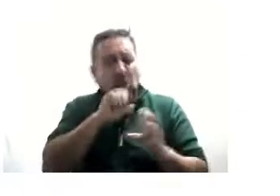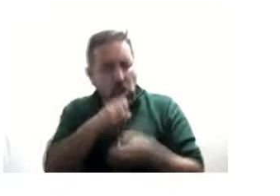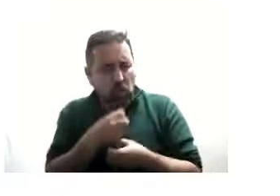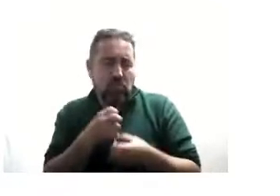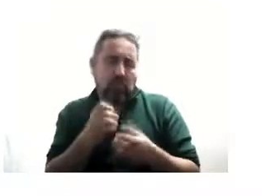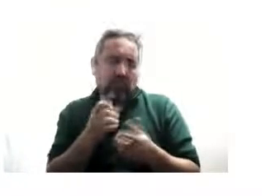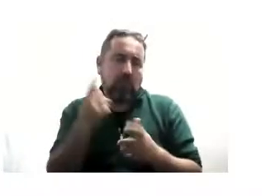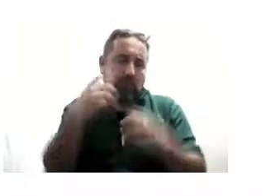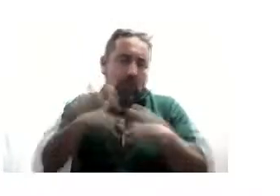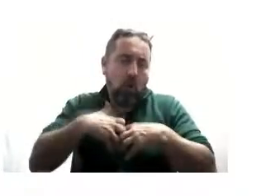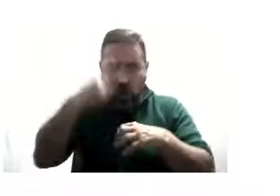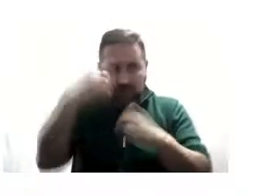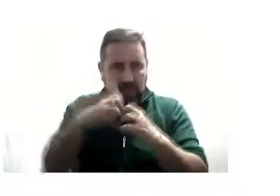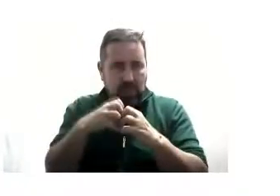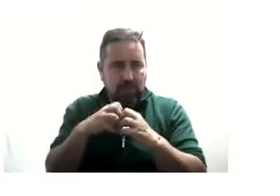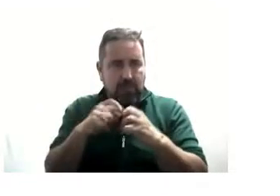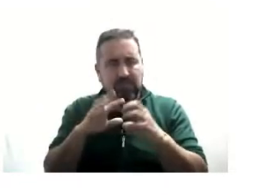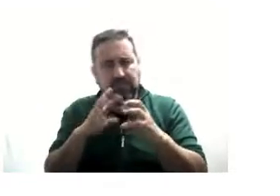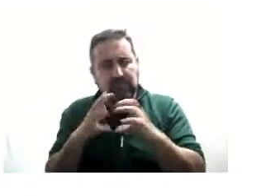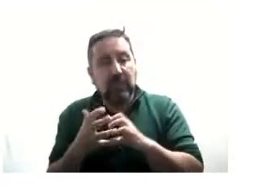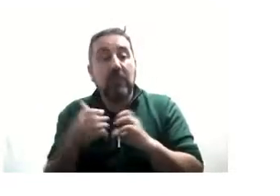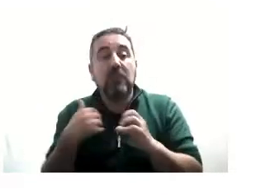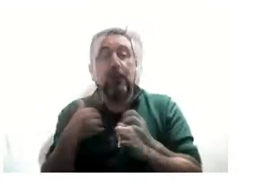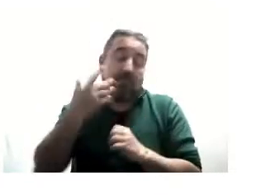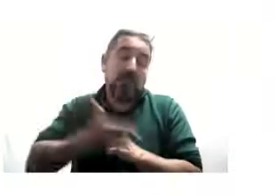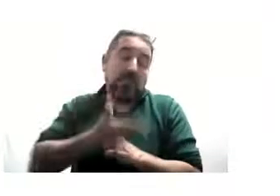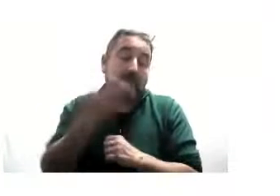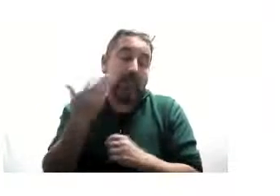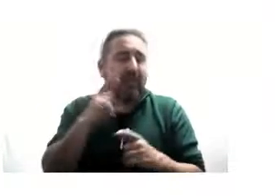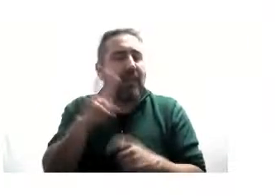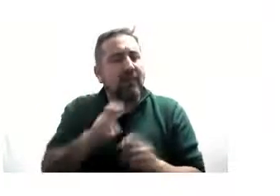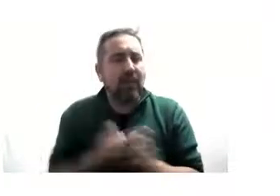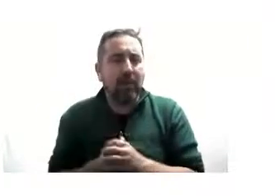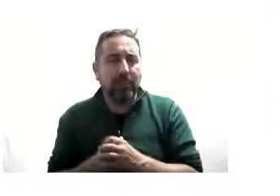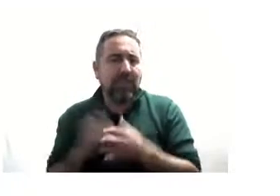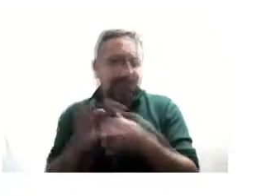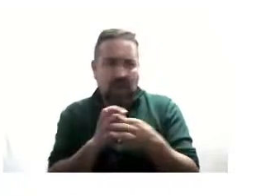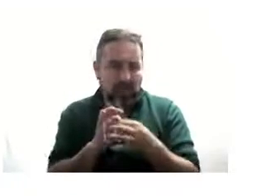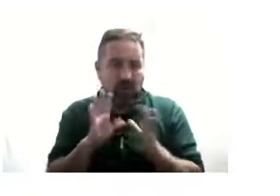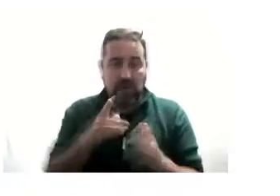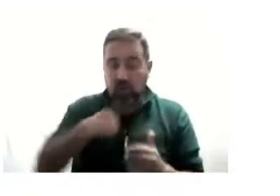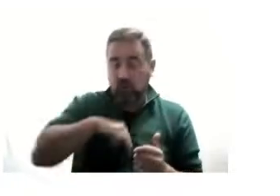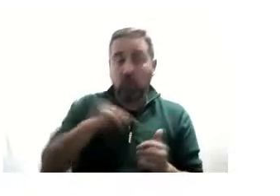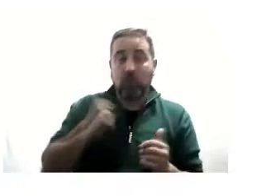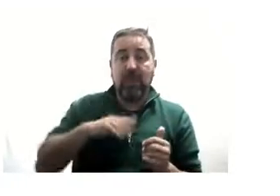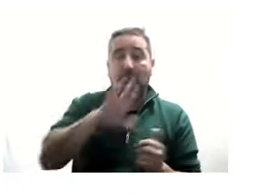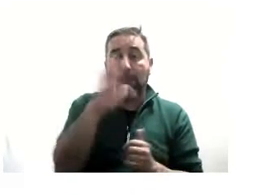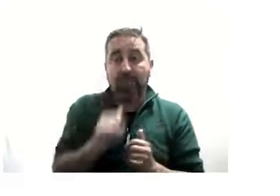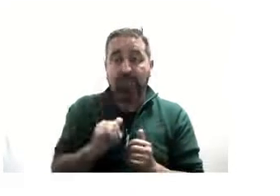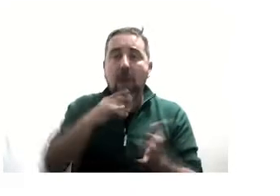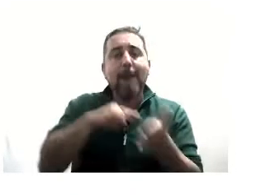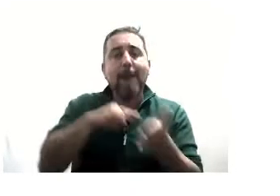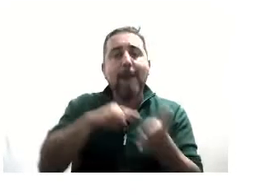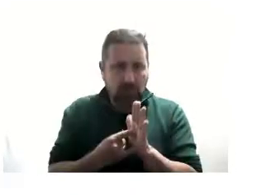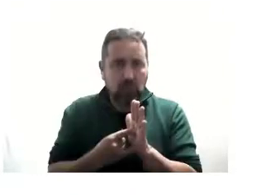unos años y cada vez hay más evidencias de que sí, ¿no? En nuestro hospital, en La Paz, tenemos un proyecto FIS que